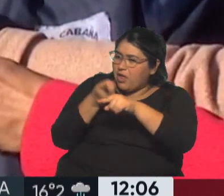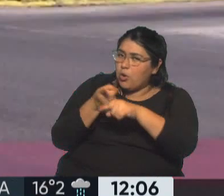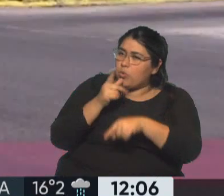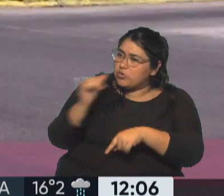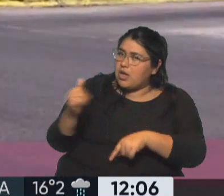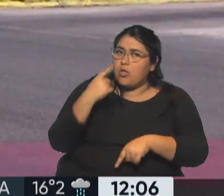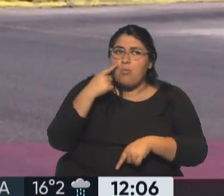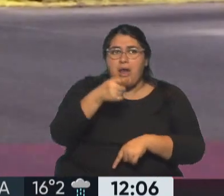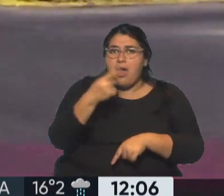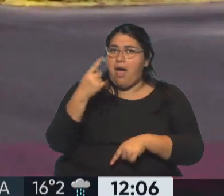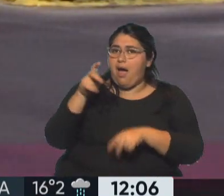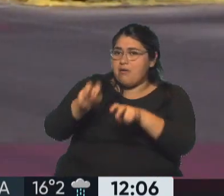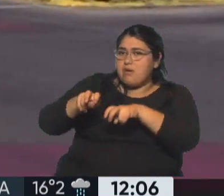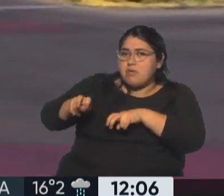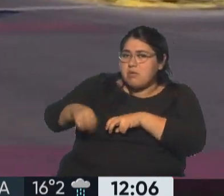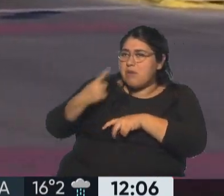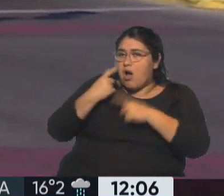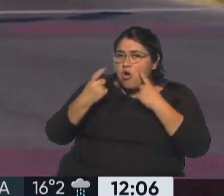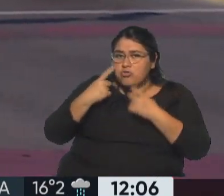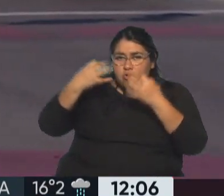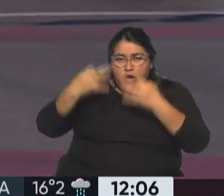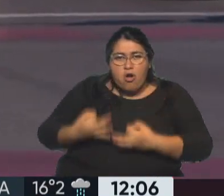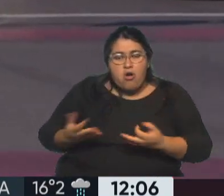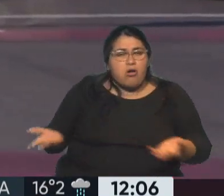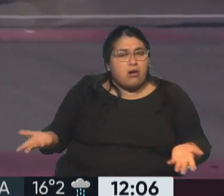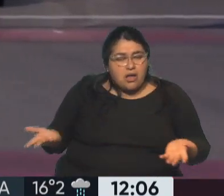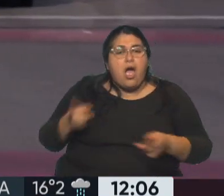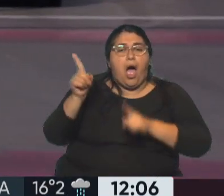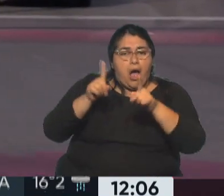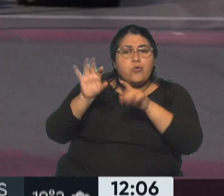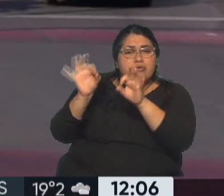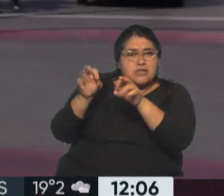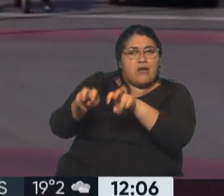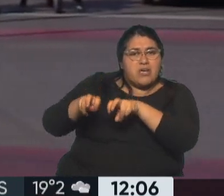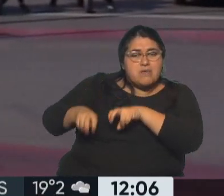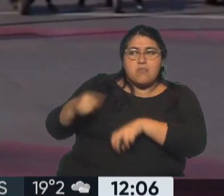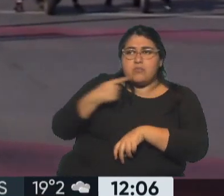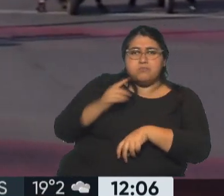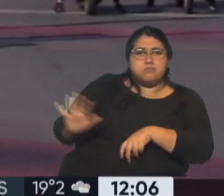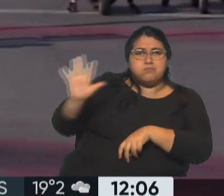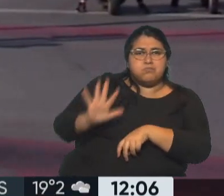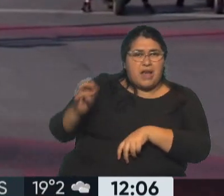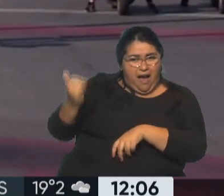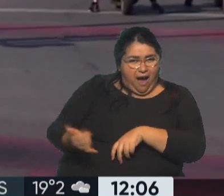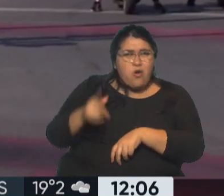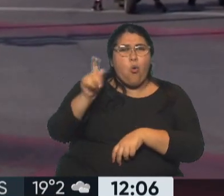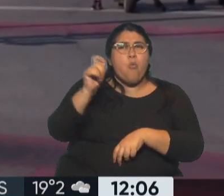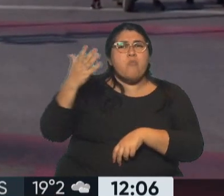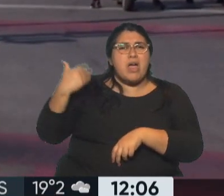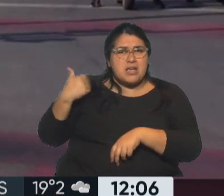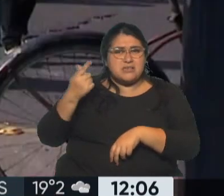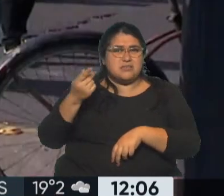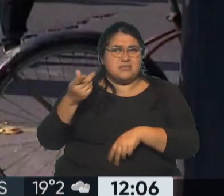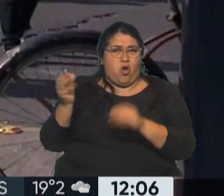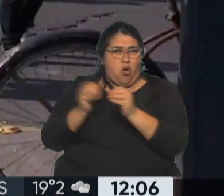nos revisen a los pasajes, sabiendo que por ahí tenemos algunos pasajeros que nos da miedo. A un mes de lo que pasó de Daniel, los operativos no